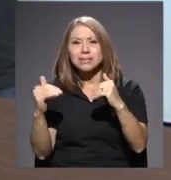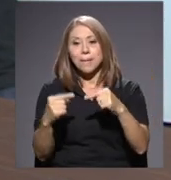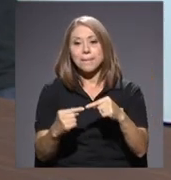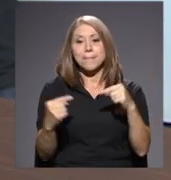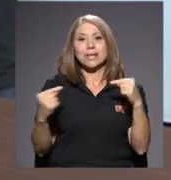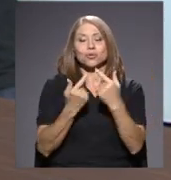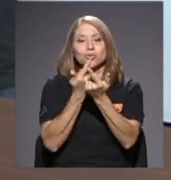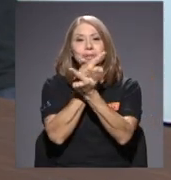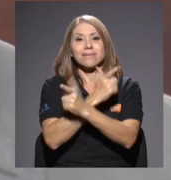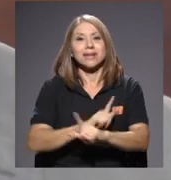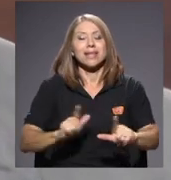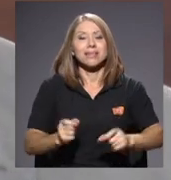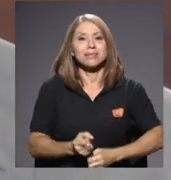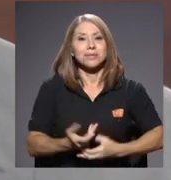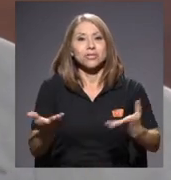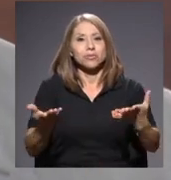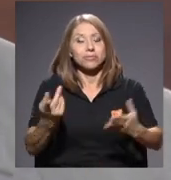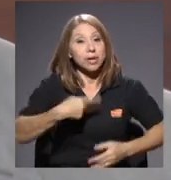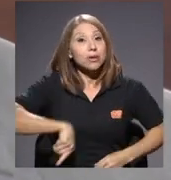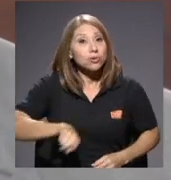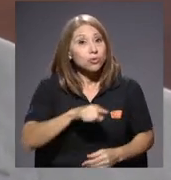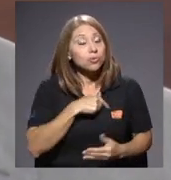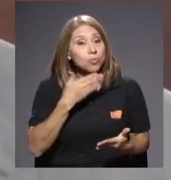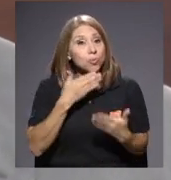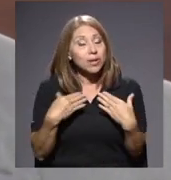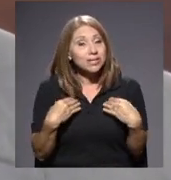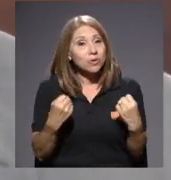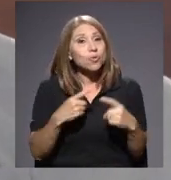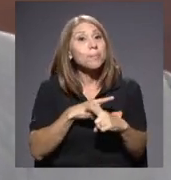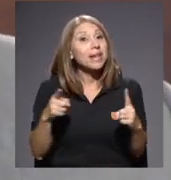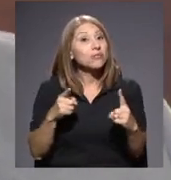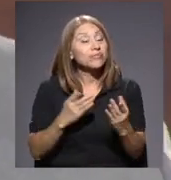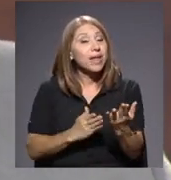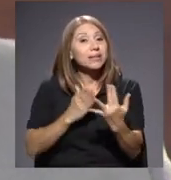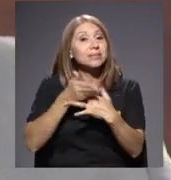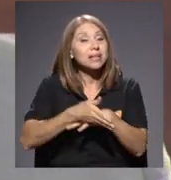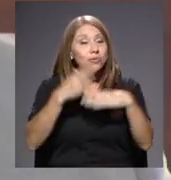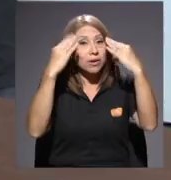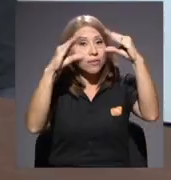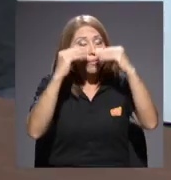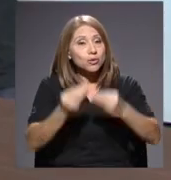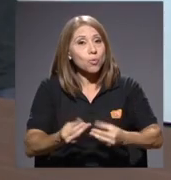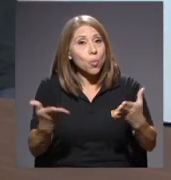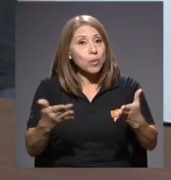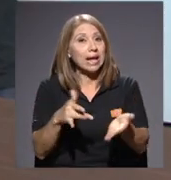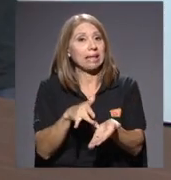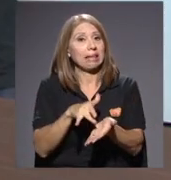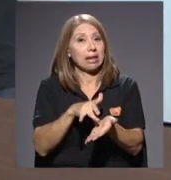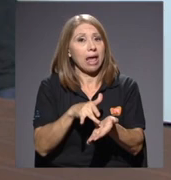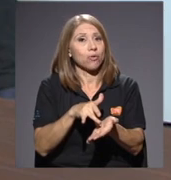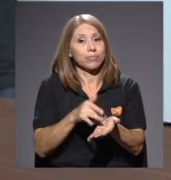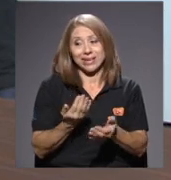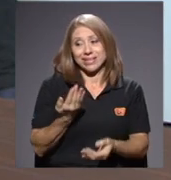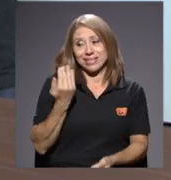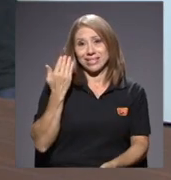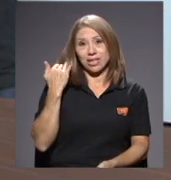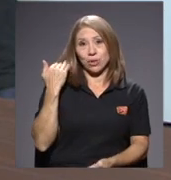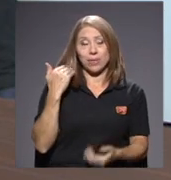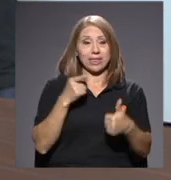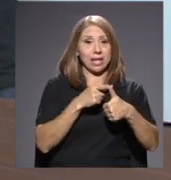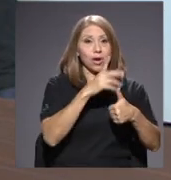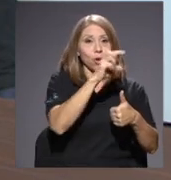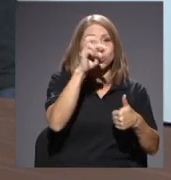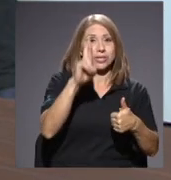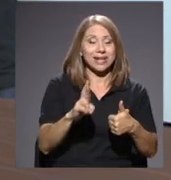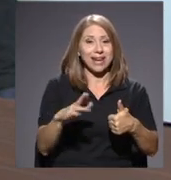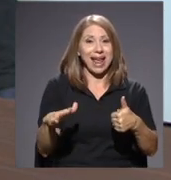en ese caso en particular, el acceso a la información pública ha sido un tema delicado. Recientemente lo presenta casualmente Costa Rica Íntegra junto con